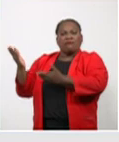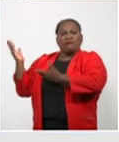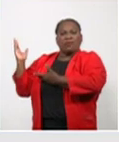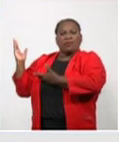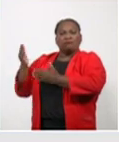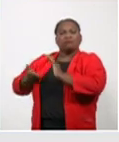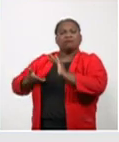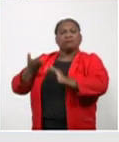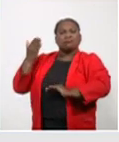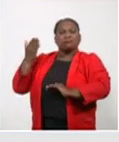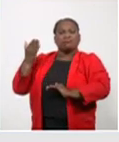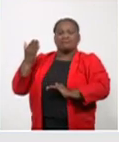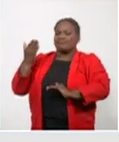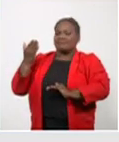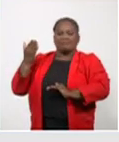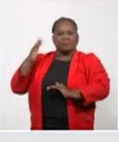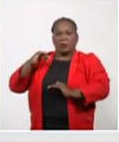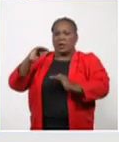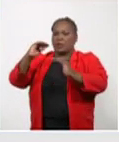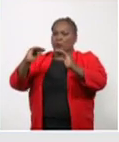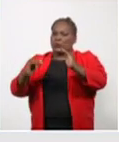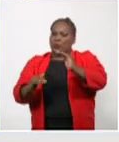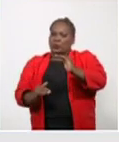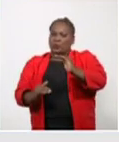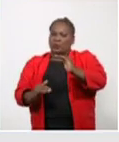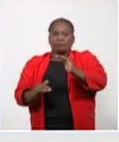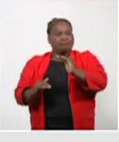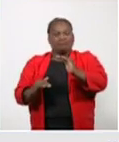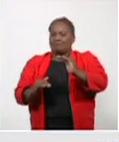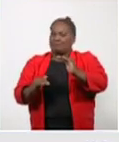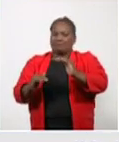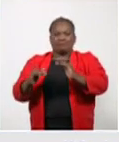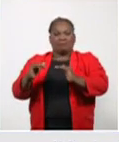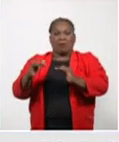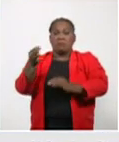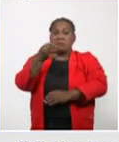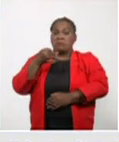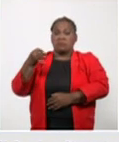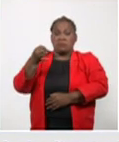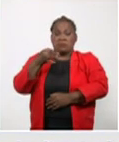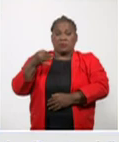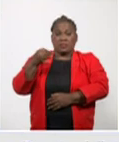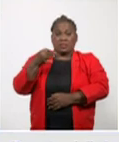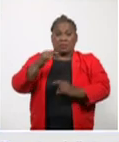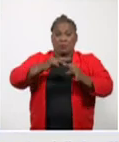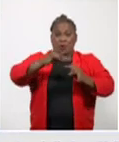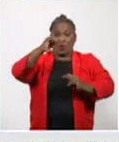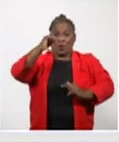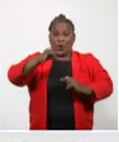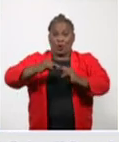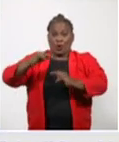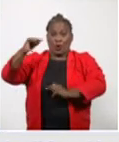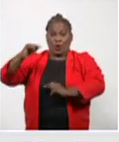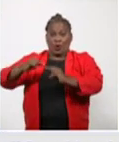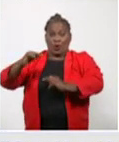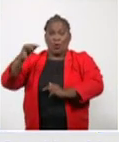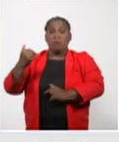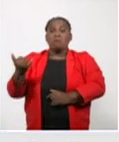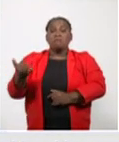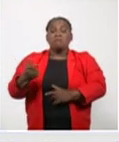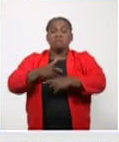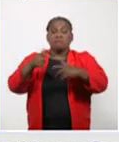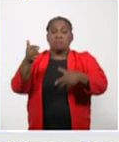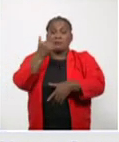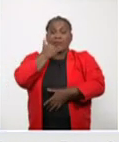no logra una reducción. Se mantienen como municipios con mayor afectación